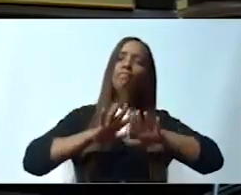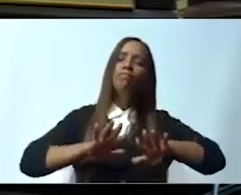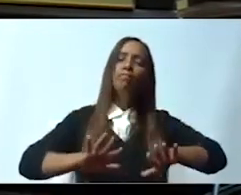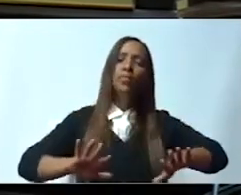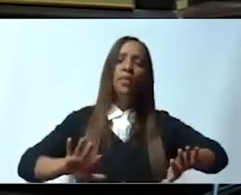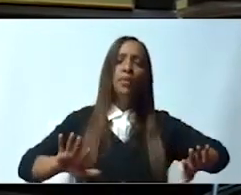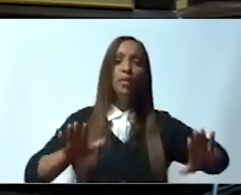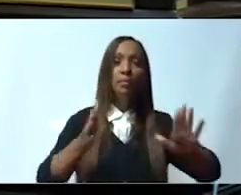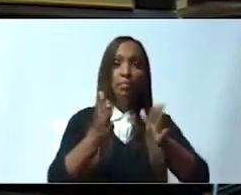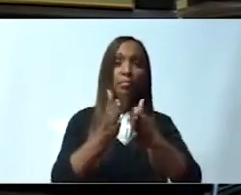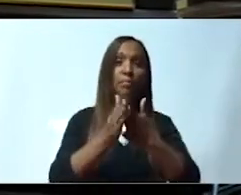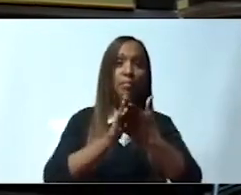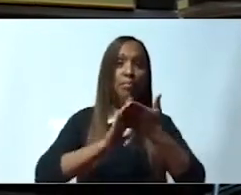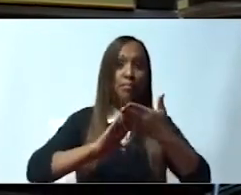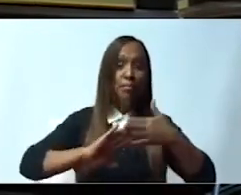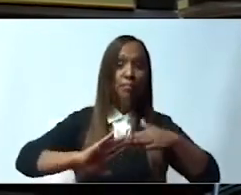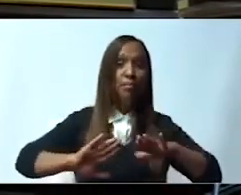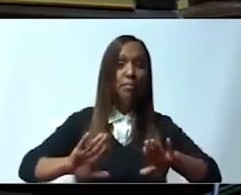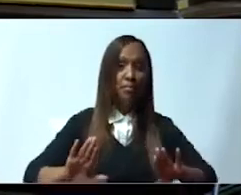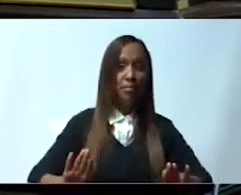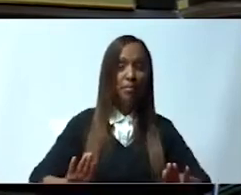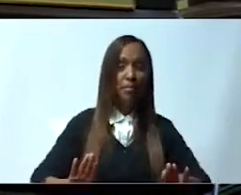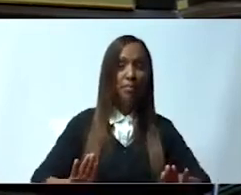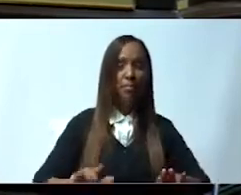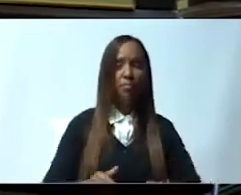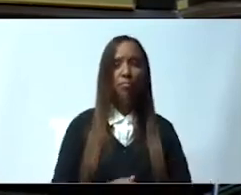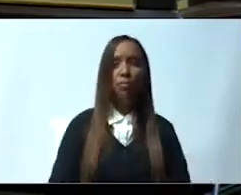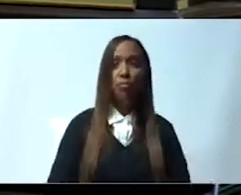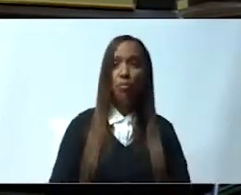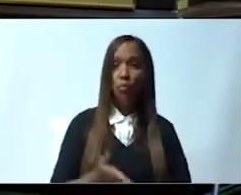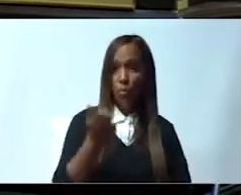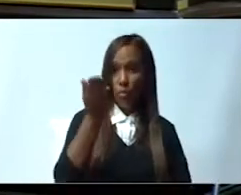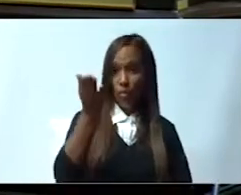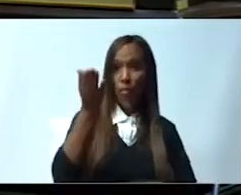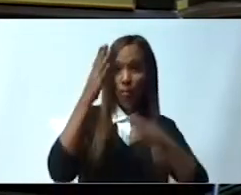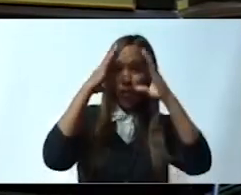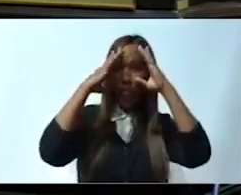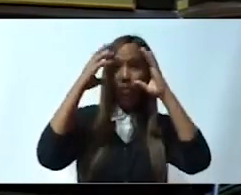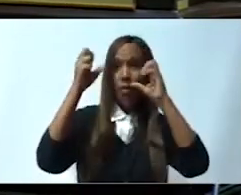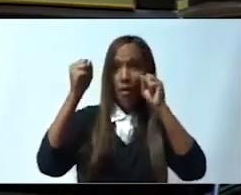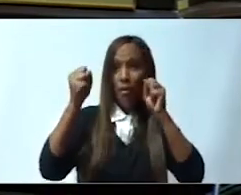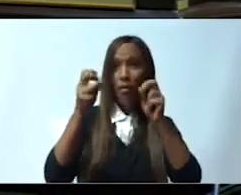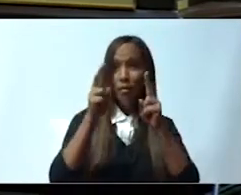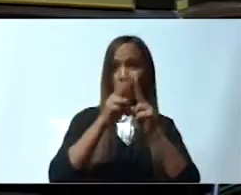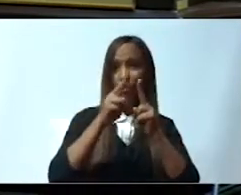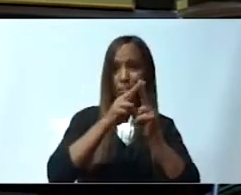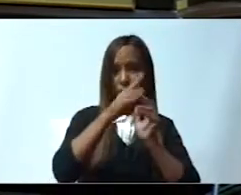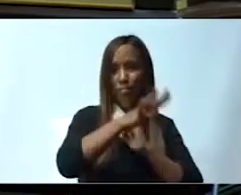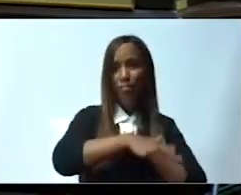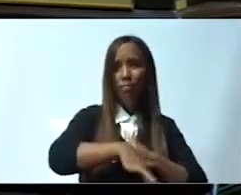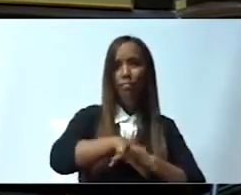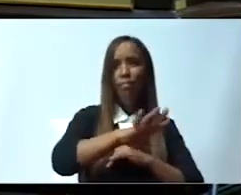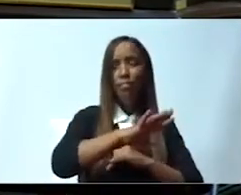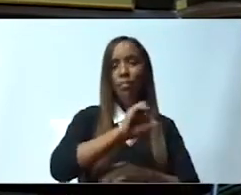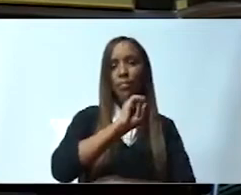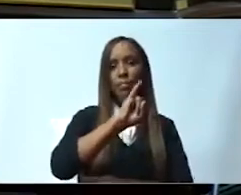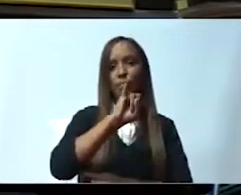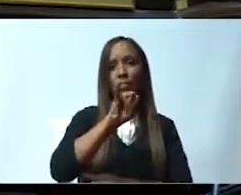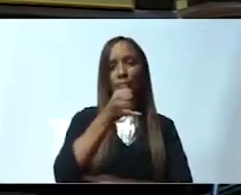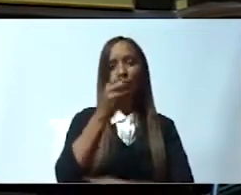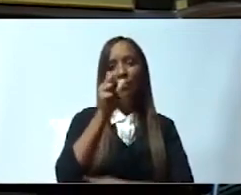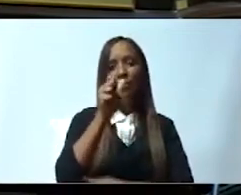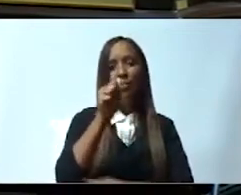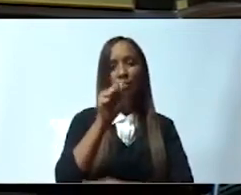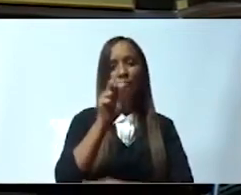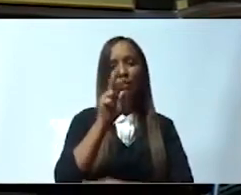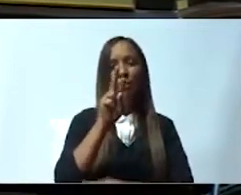presidente, usted que conoce los Jardines del Norte, y precisamente creo que el sábado estaba ahí halagando a las madres en